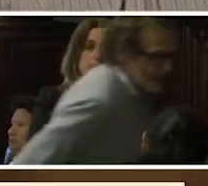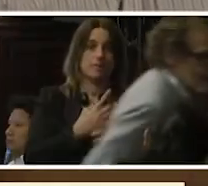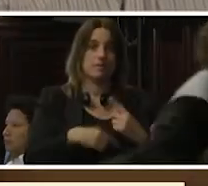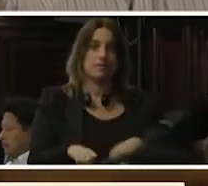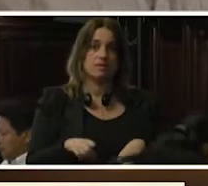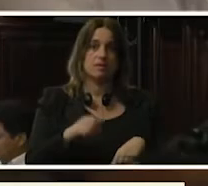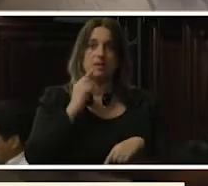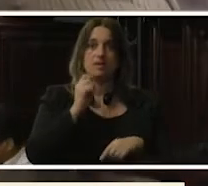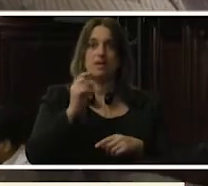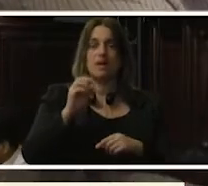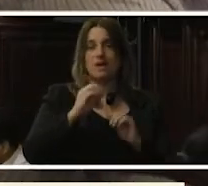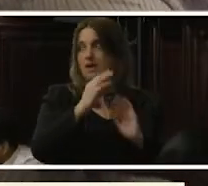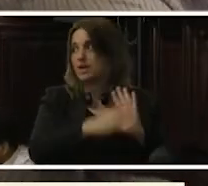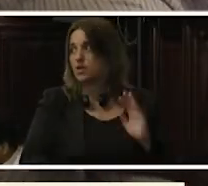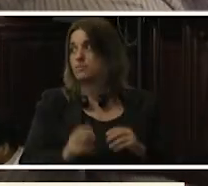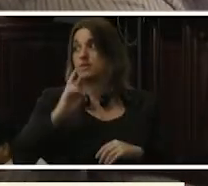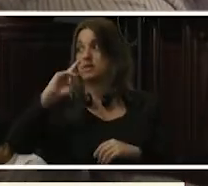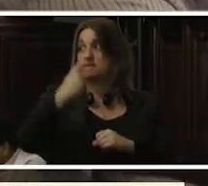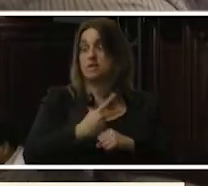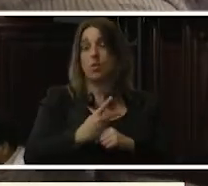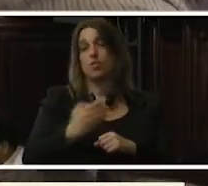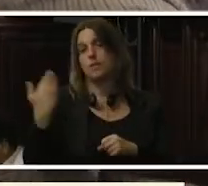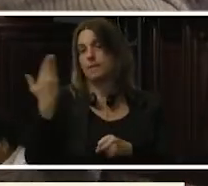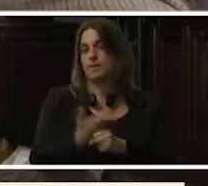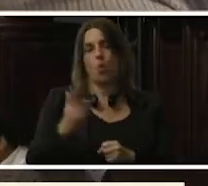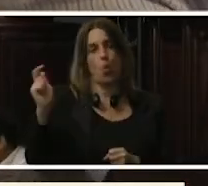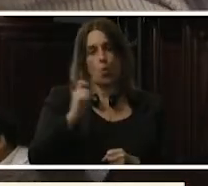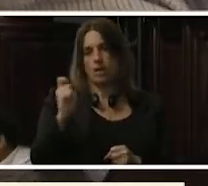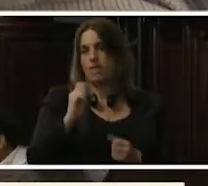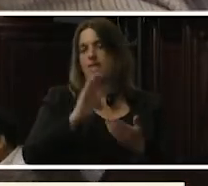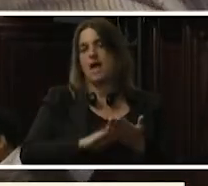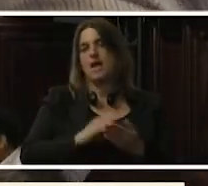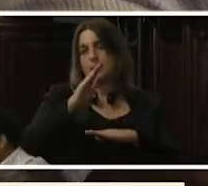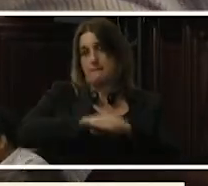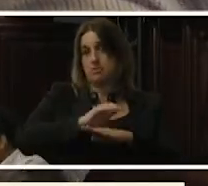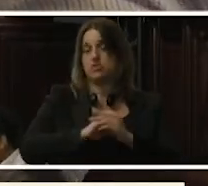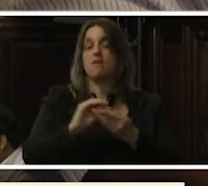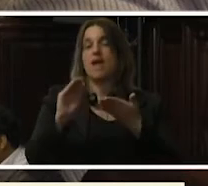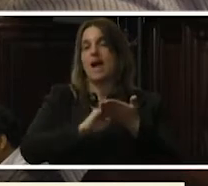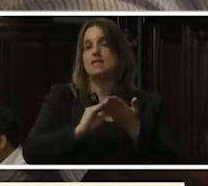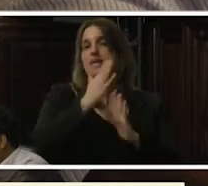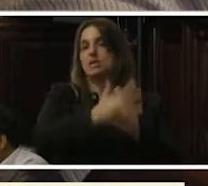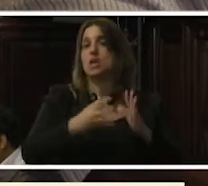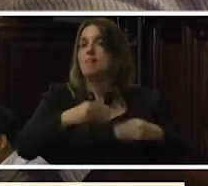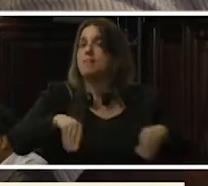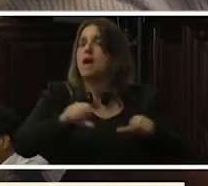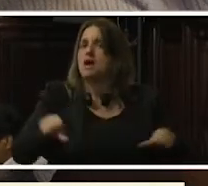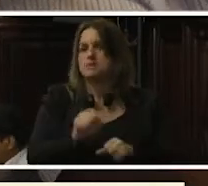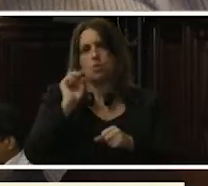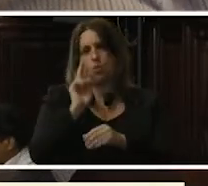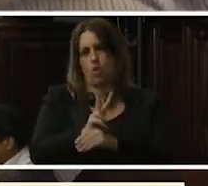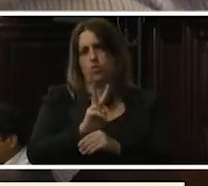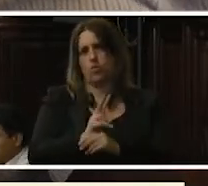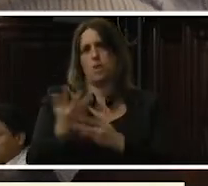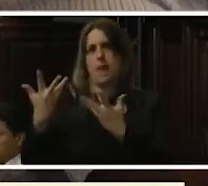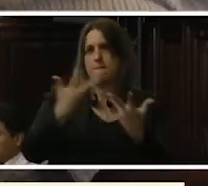región. Segundo, instar de manera urgente a la Agencia Nacional de Tierras a constituir un resguardo a favor del